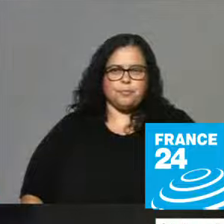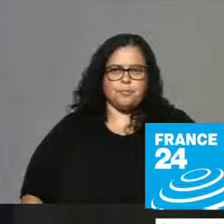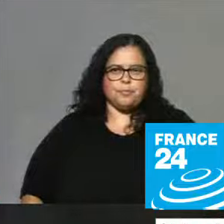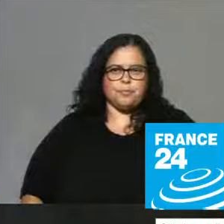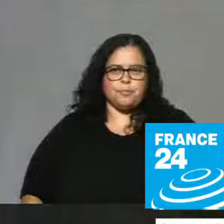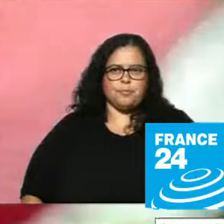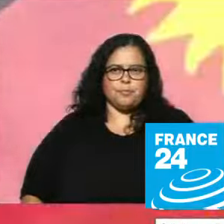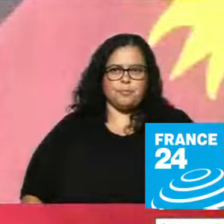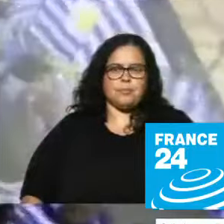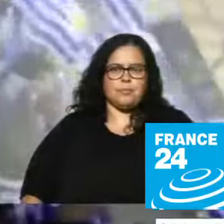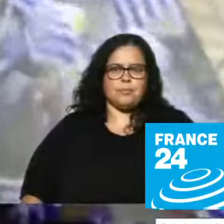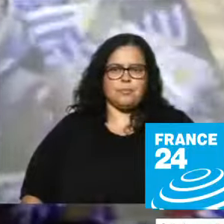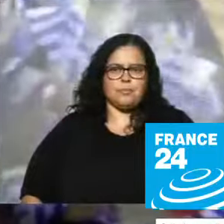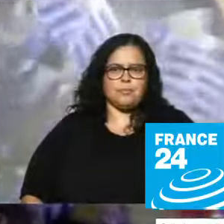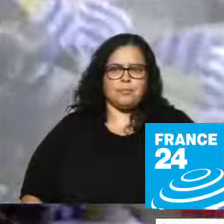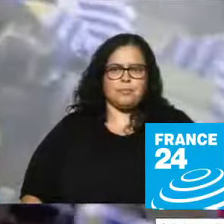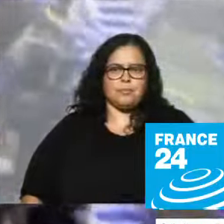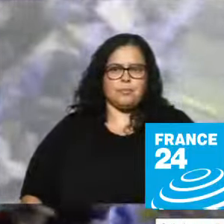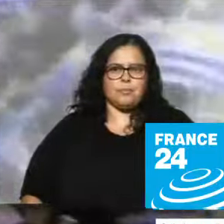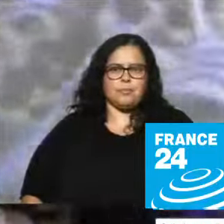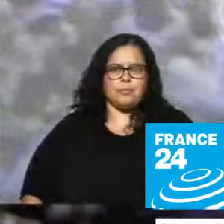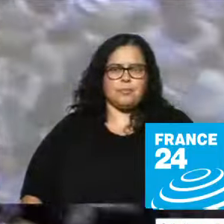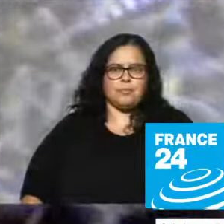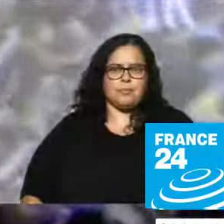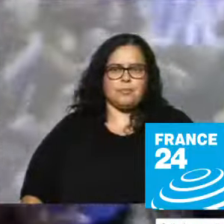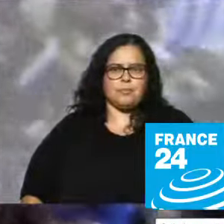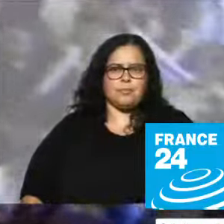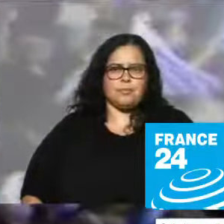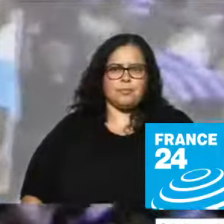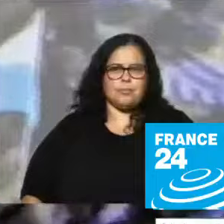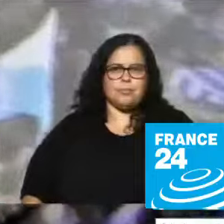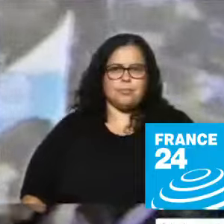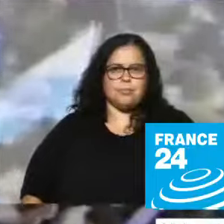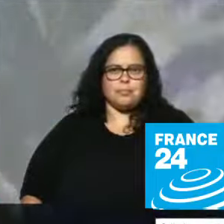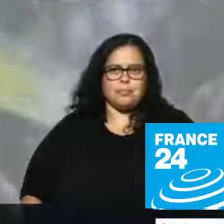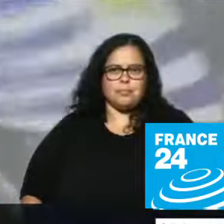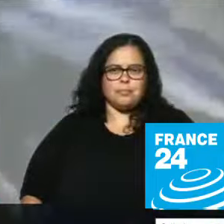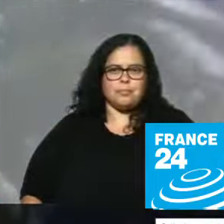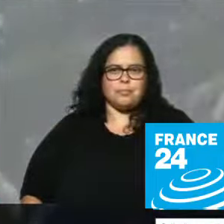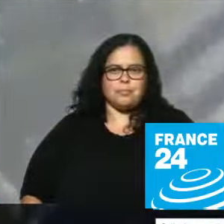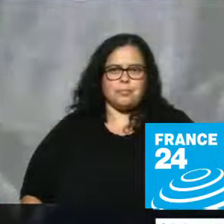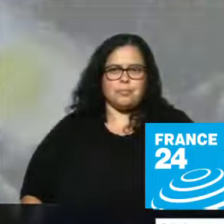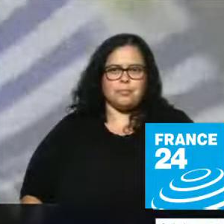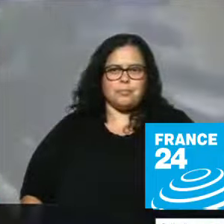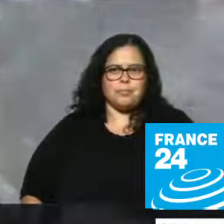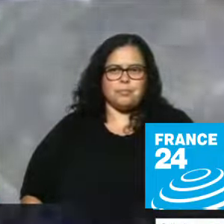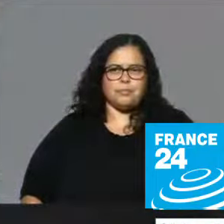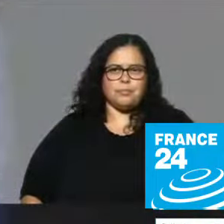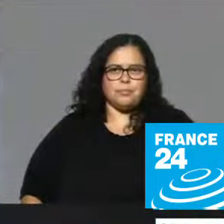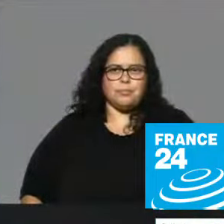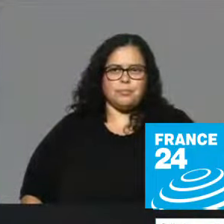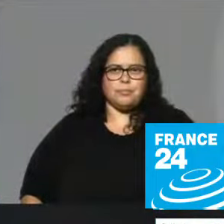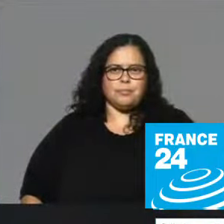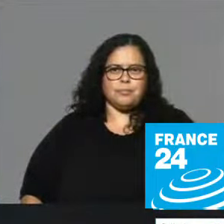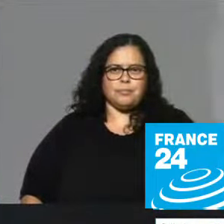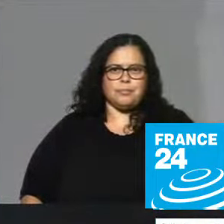a la segunda vuelta y anunció una amplia coalición de derecha y centro-derecha para intentar derrotar al Frente Amplio en